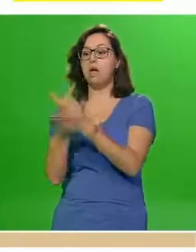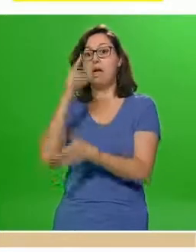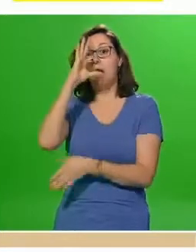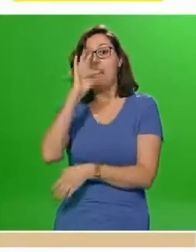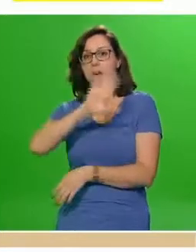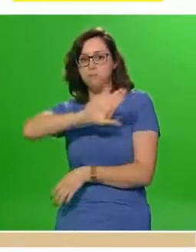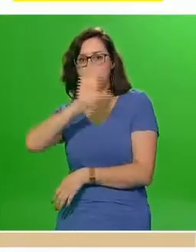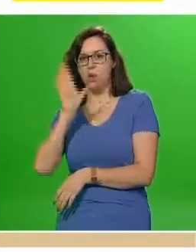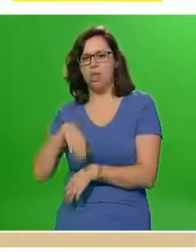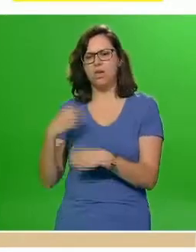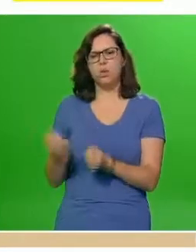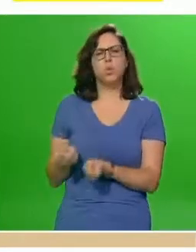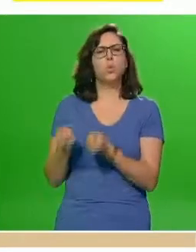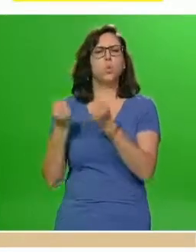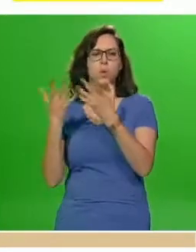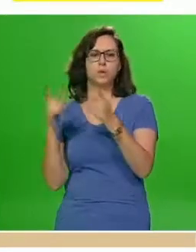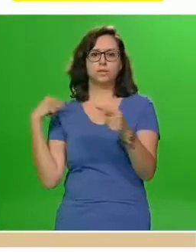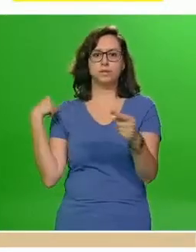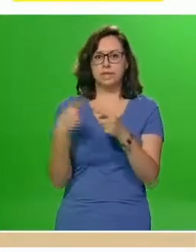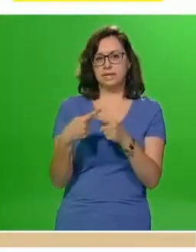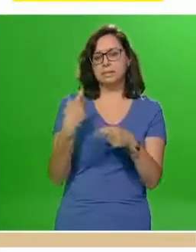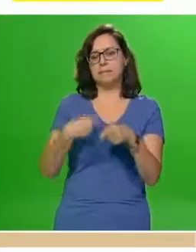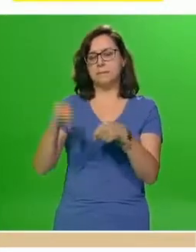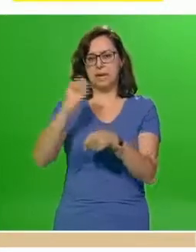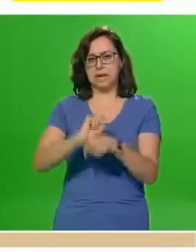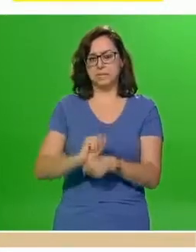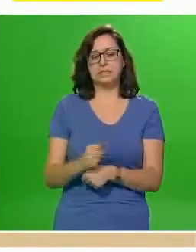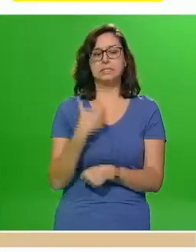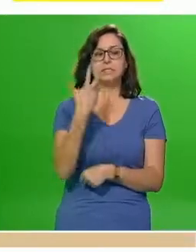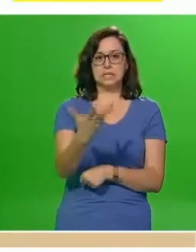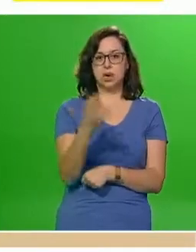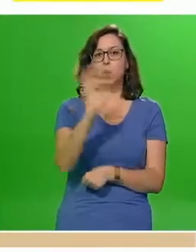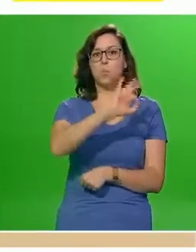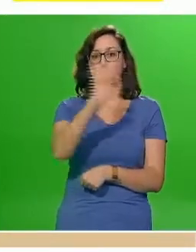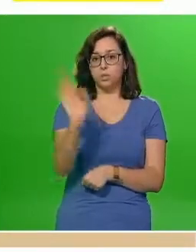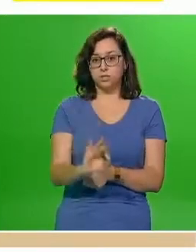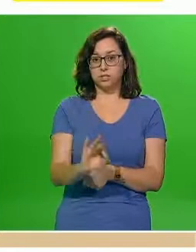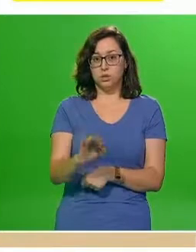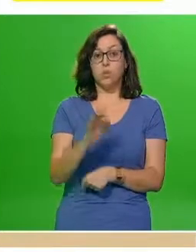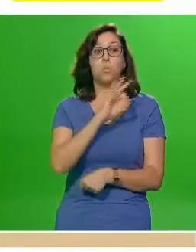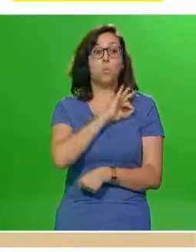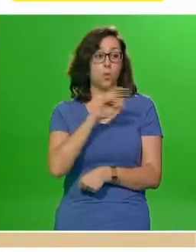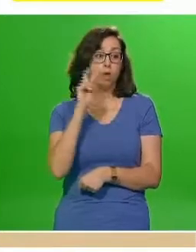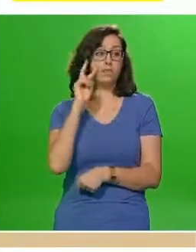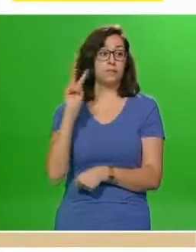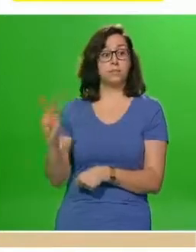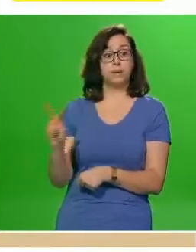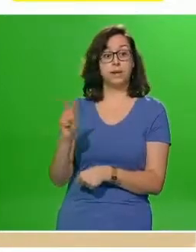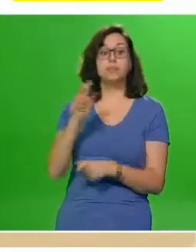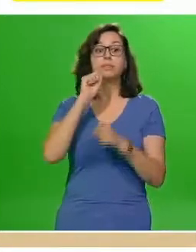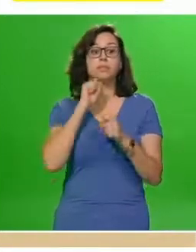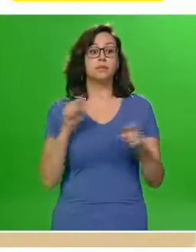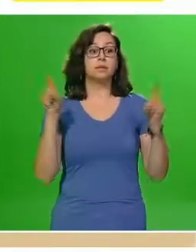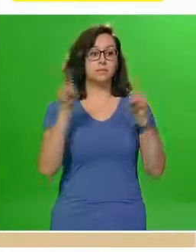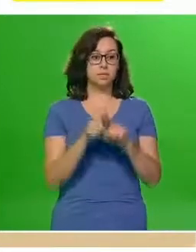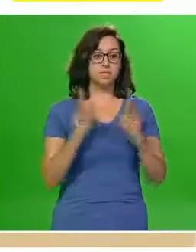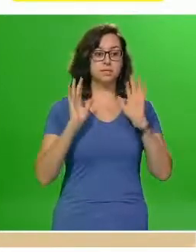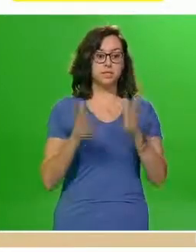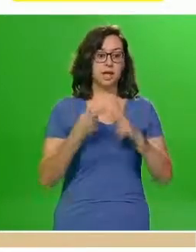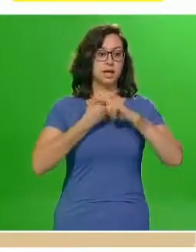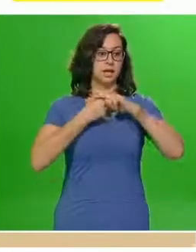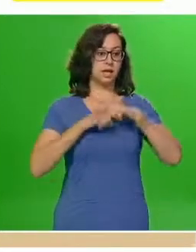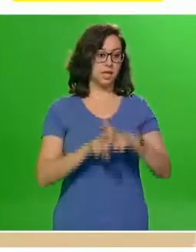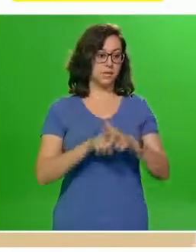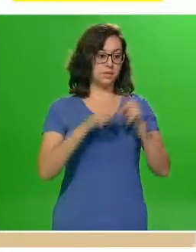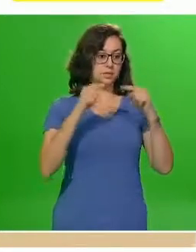semana la estimación que tenemos es del 5%. Eso también ha tenido un descenso. Tuvimos al principio un